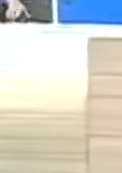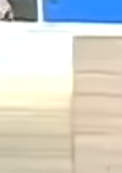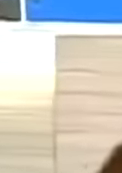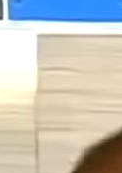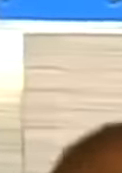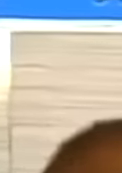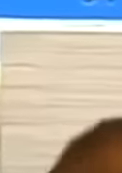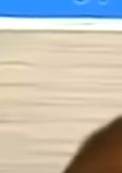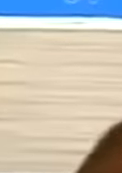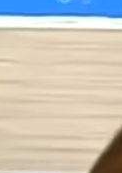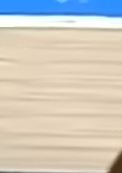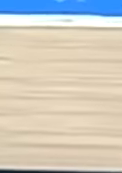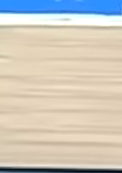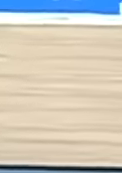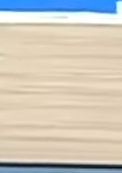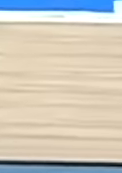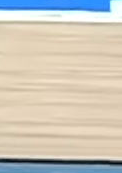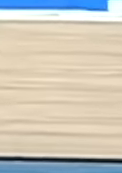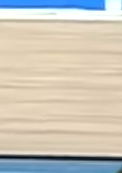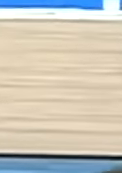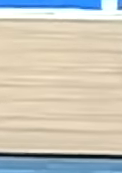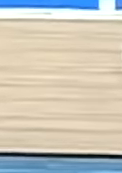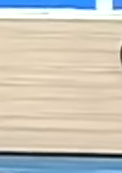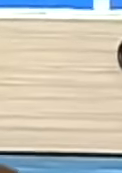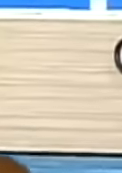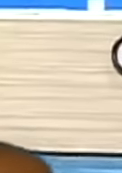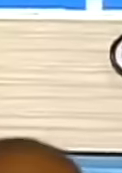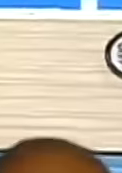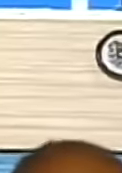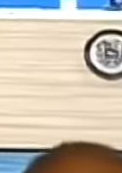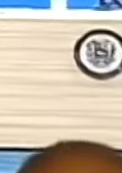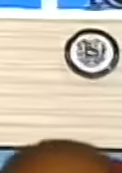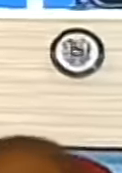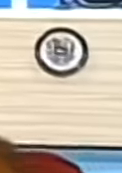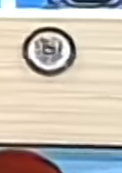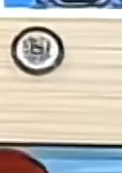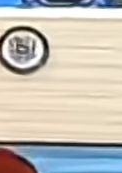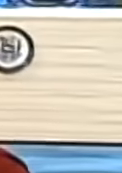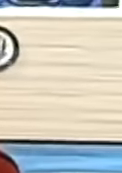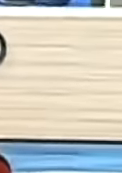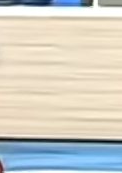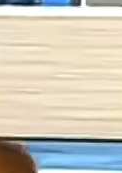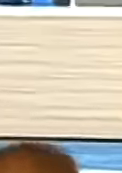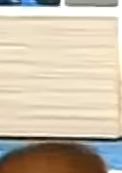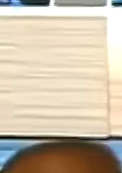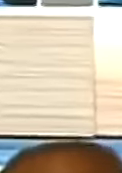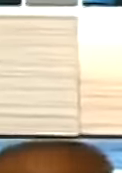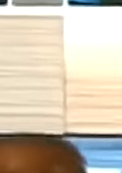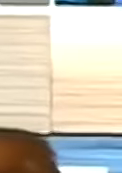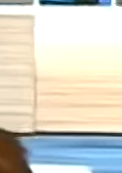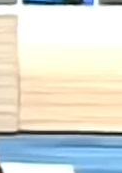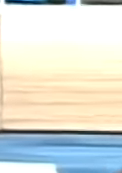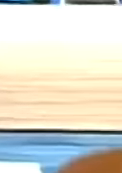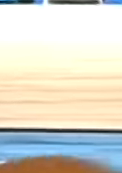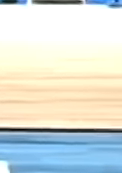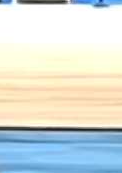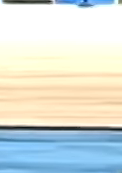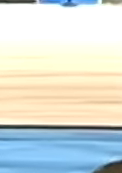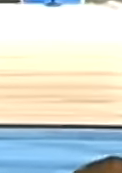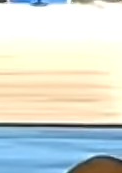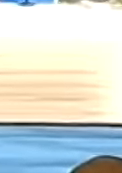Así comienza este debate en todo el territorio nacional para que el pueblo conozca a detalle los derechos